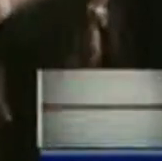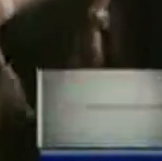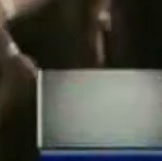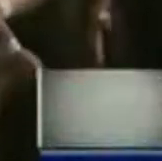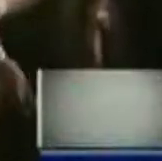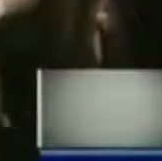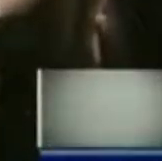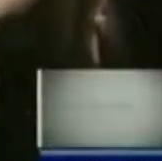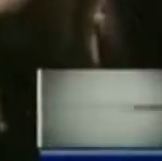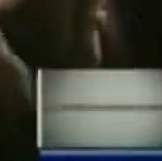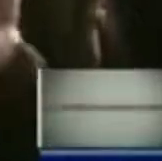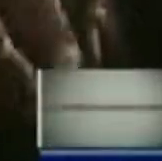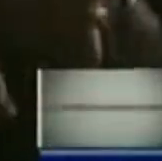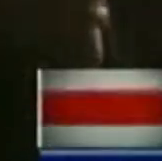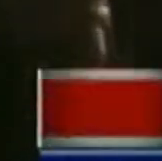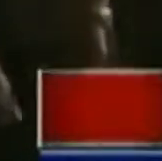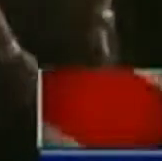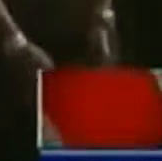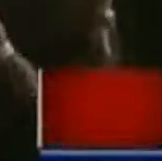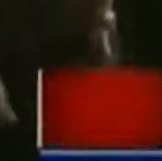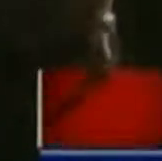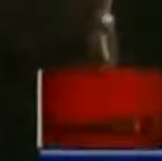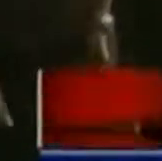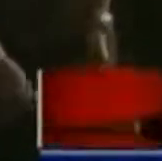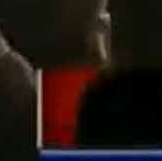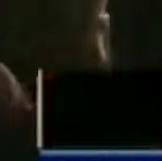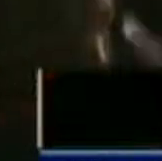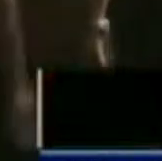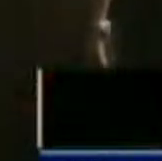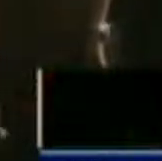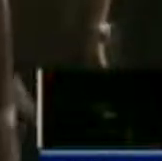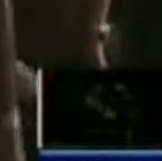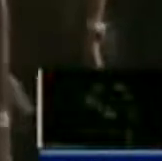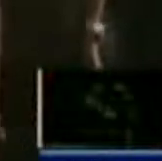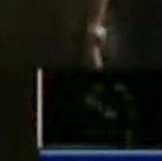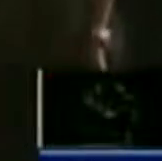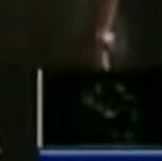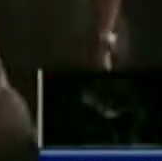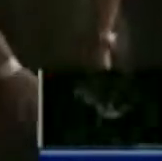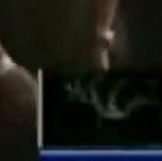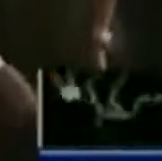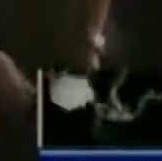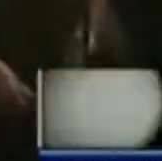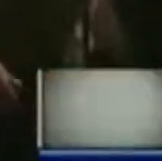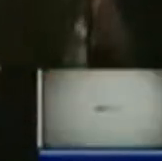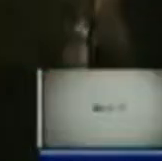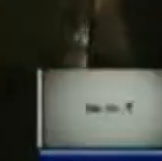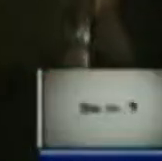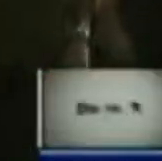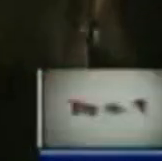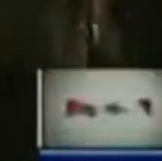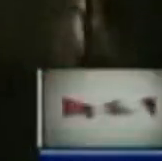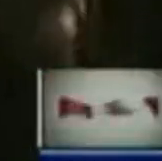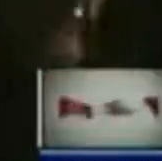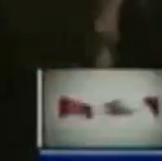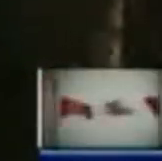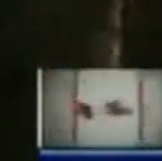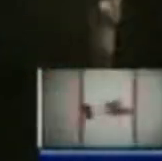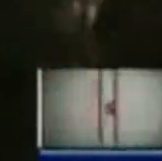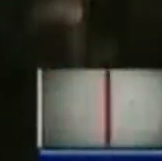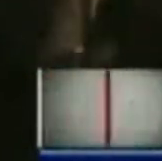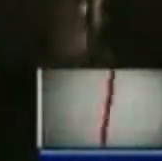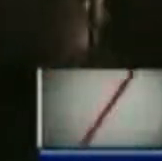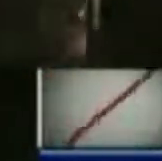que vamos por vos por amargado que vamos por vos bailalo bailalo